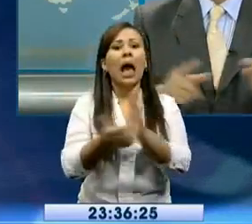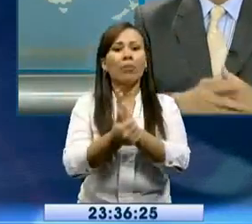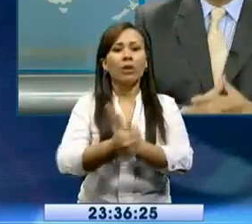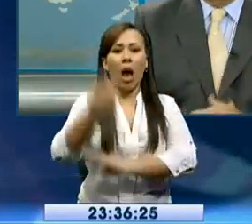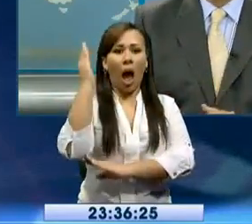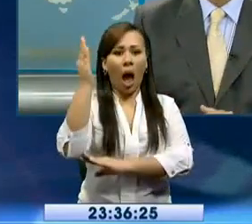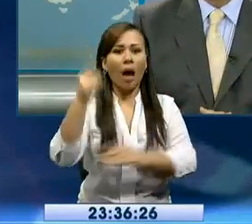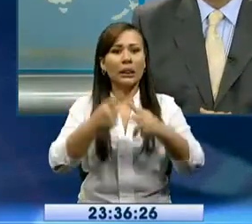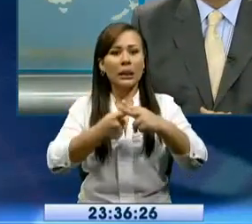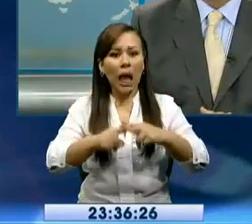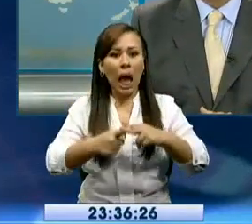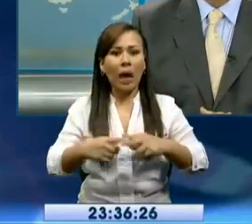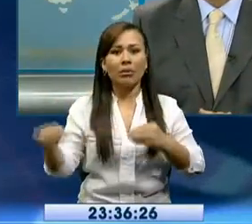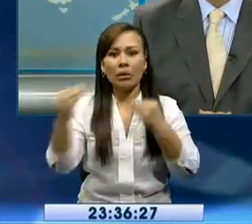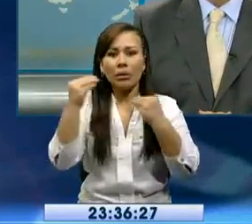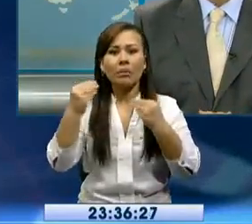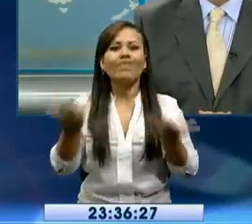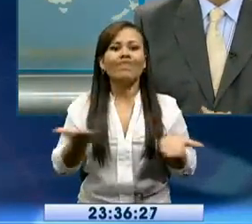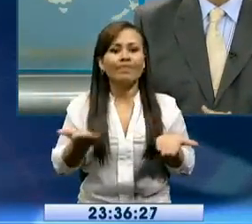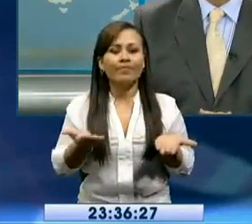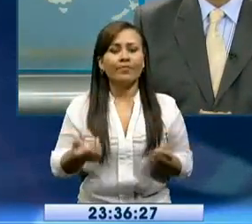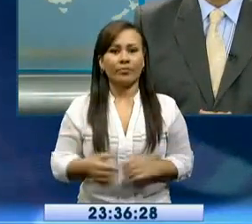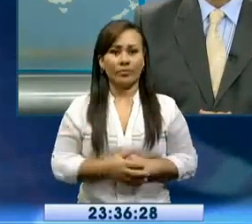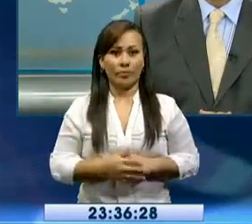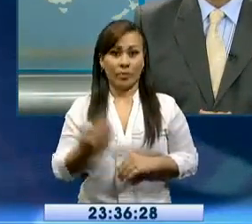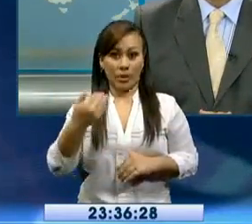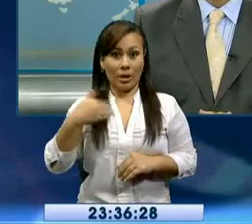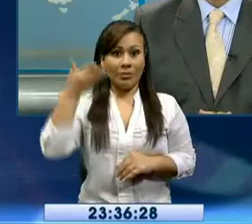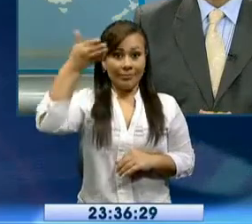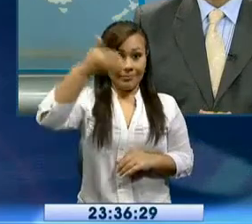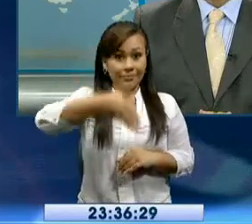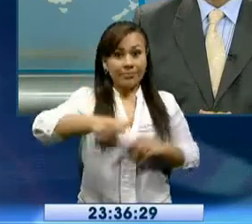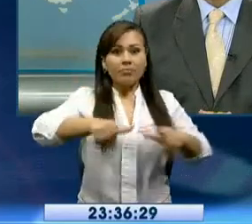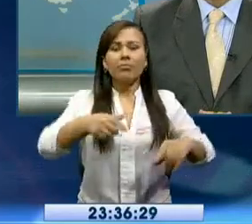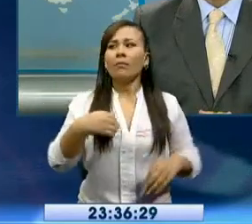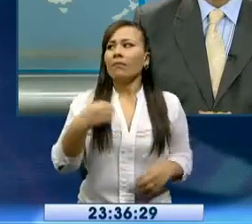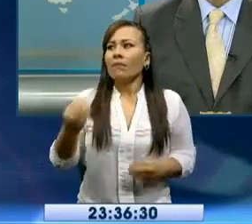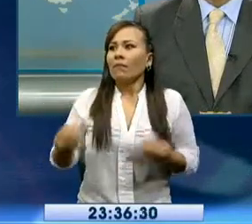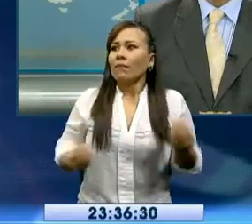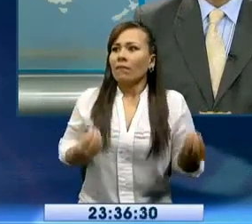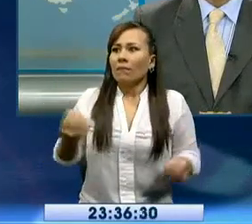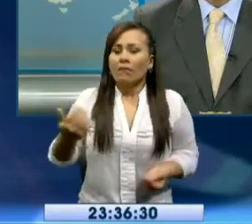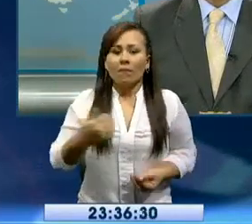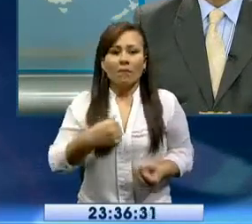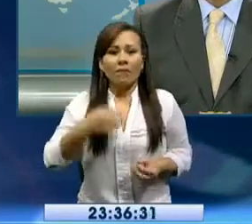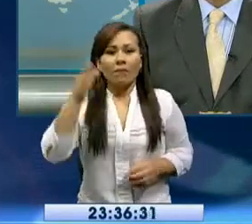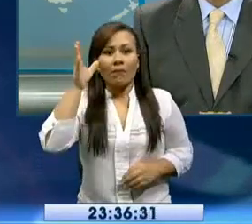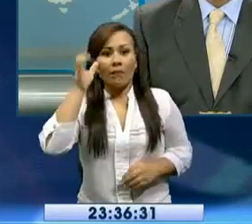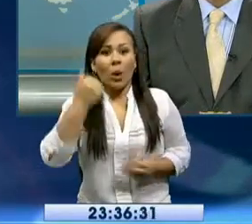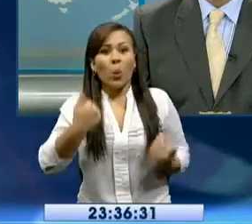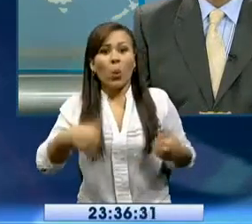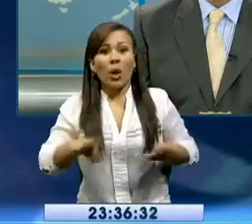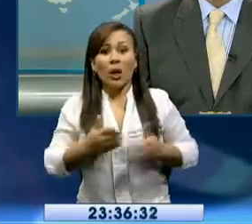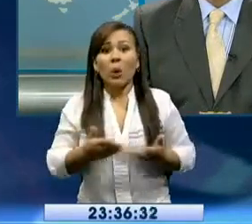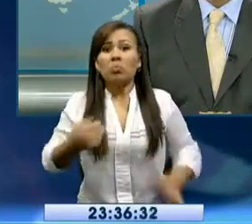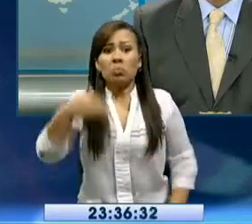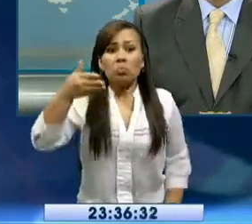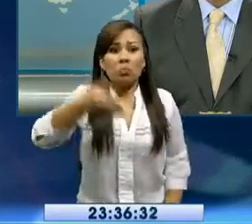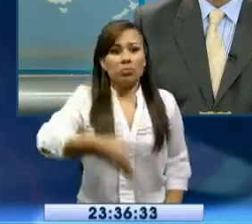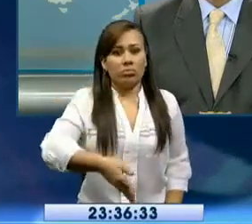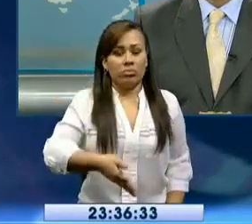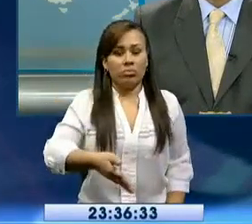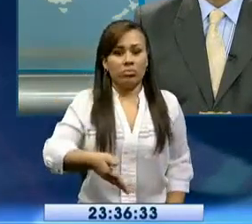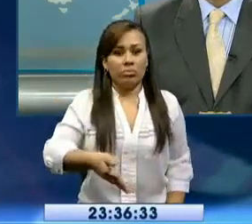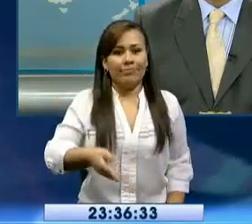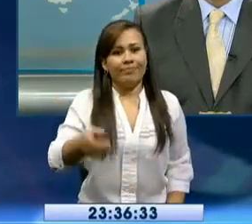eventos, exacto. Esto es la aplicación. Si yo voy al lugar y no sé qué voy a hacer y creo que cualquier cosa ayuda,